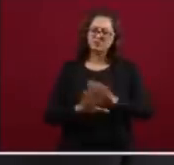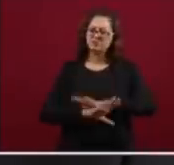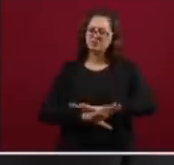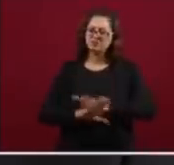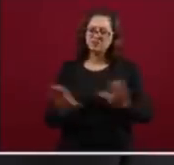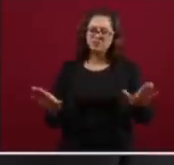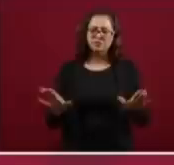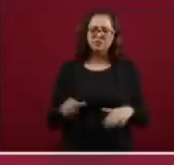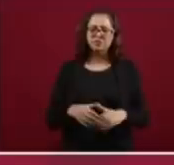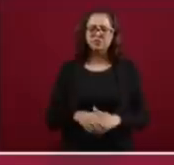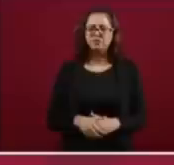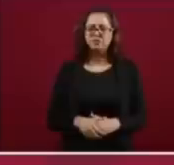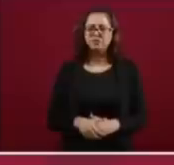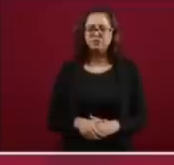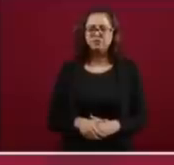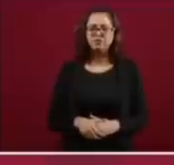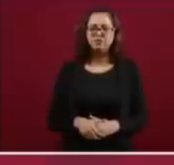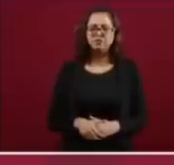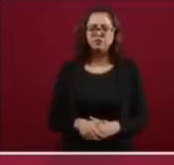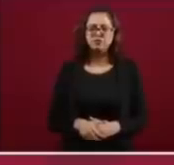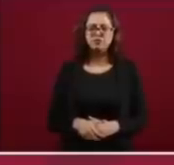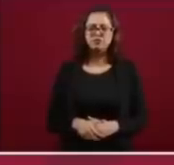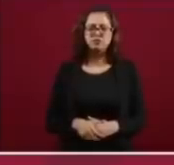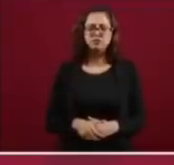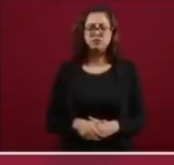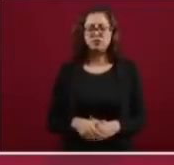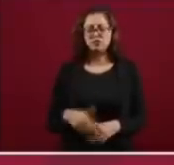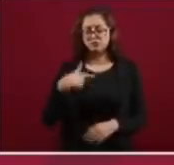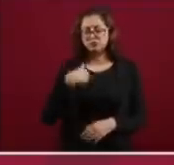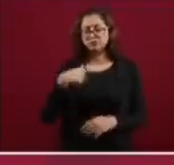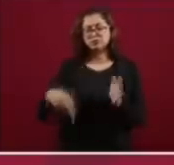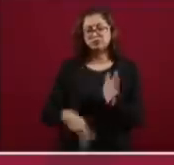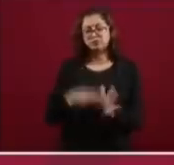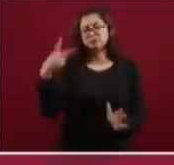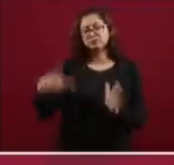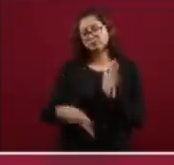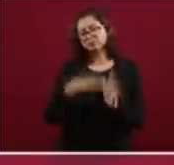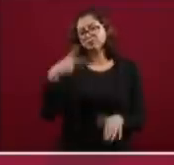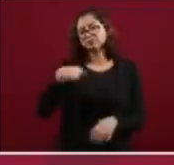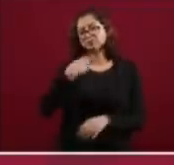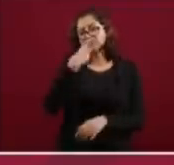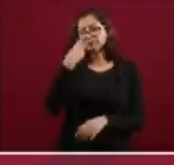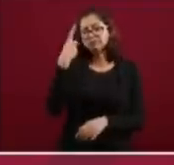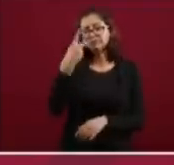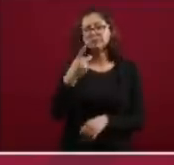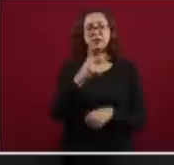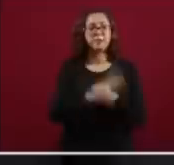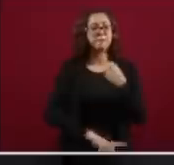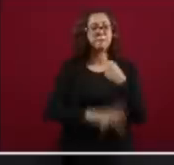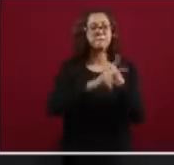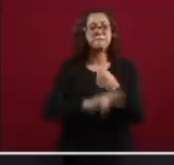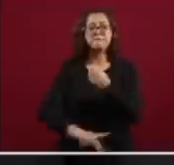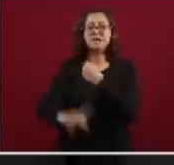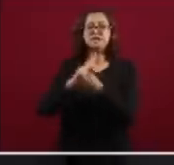de lo que cada país soberano